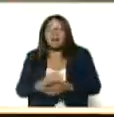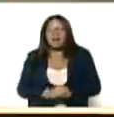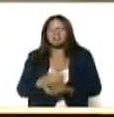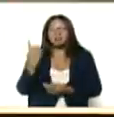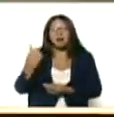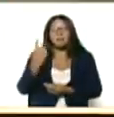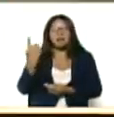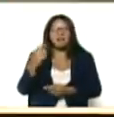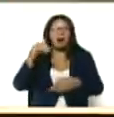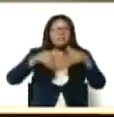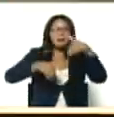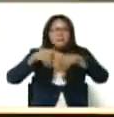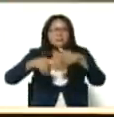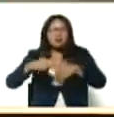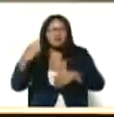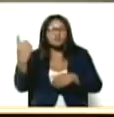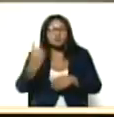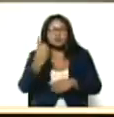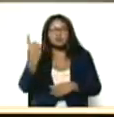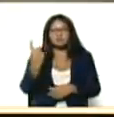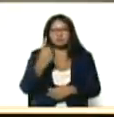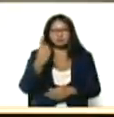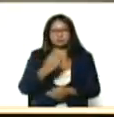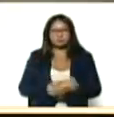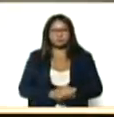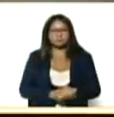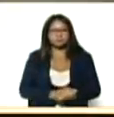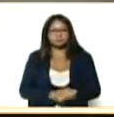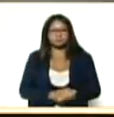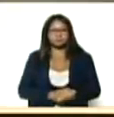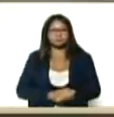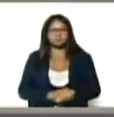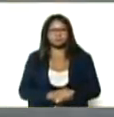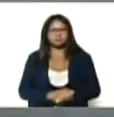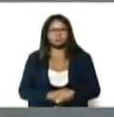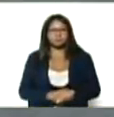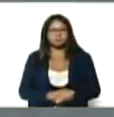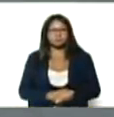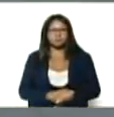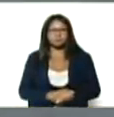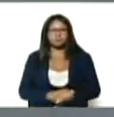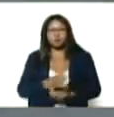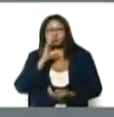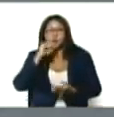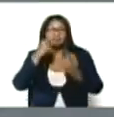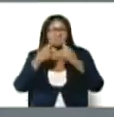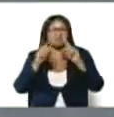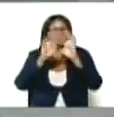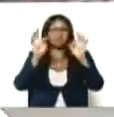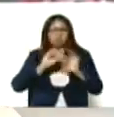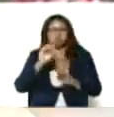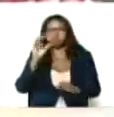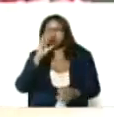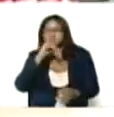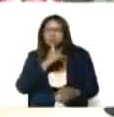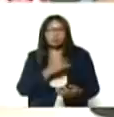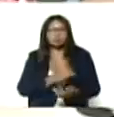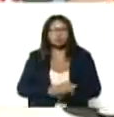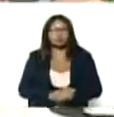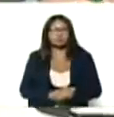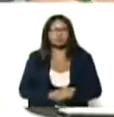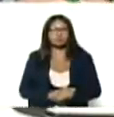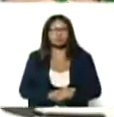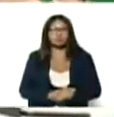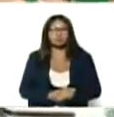voto, única y exclusivamente a través del voto. No hay otra forma, ni